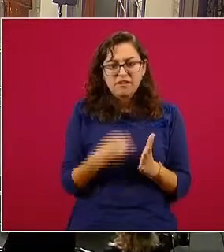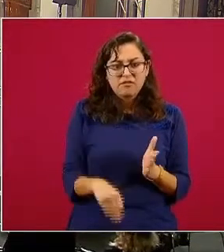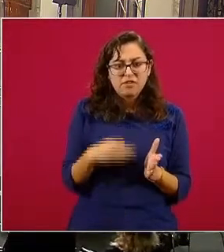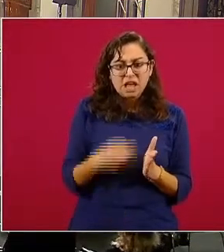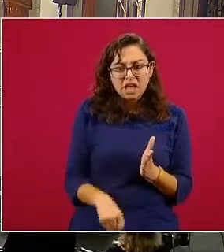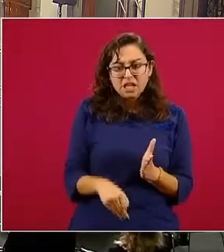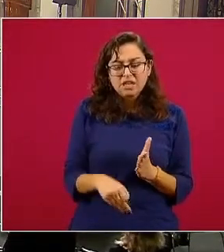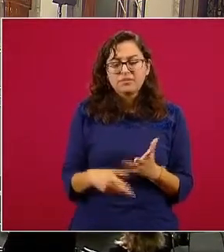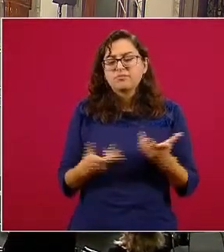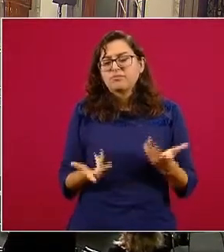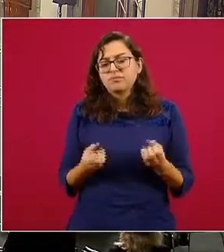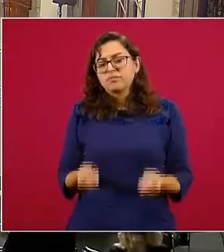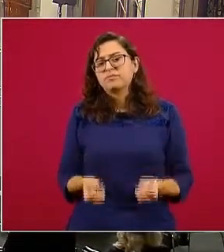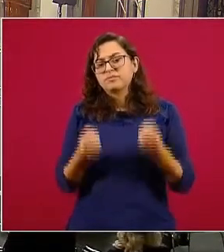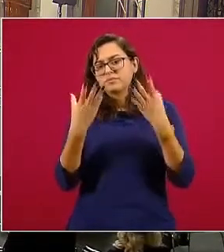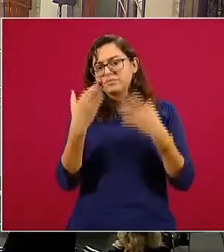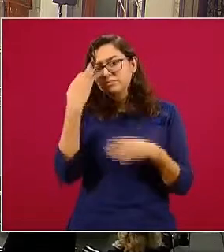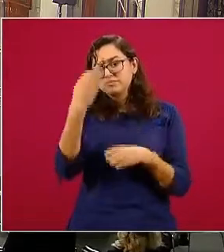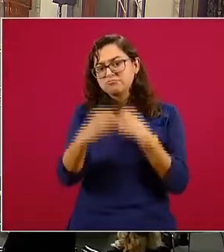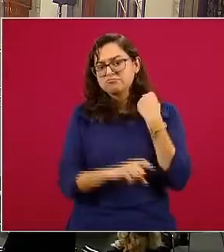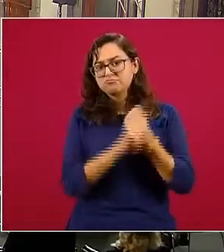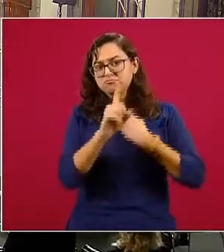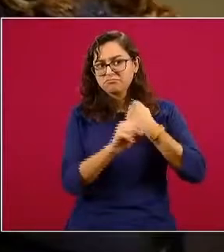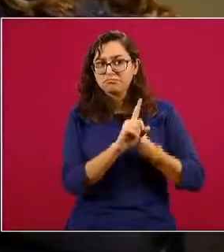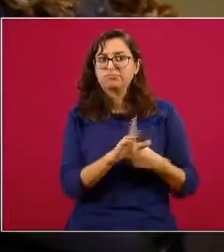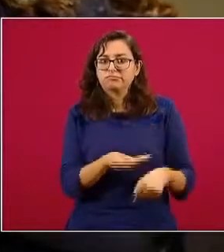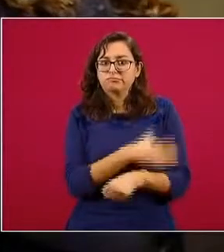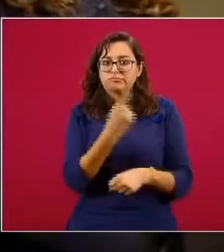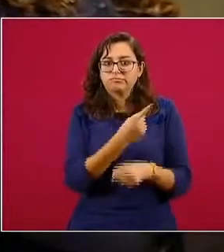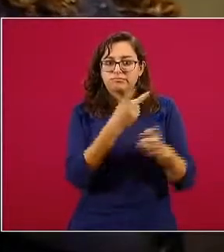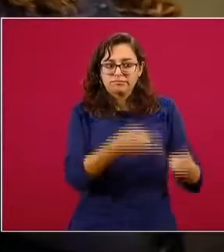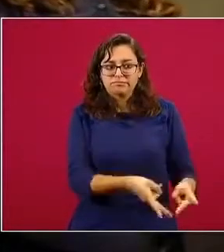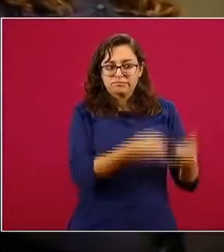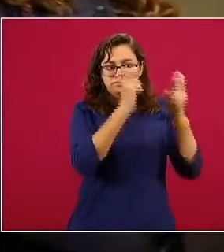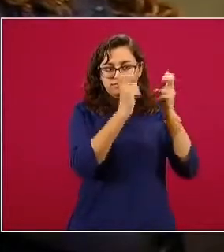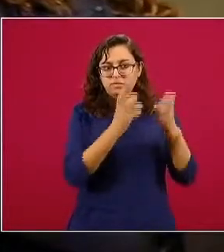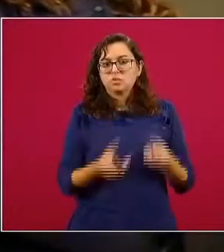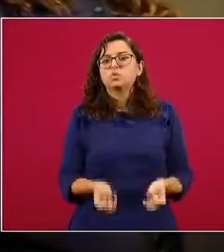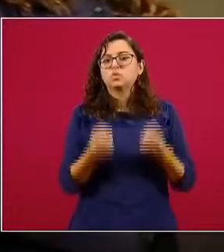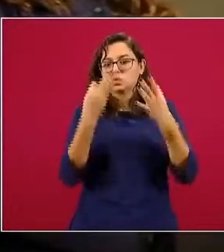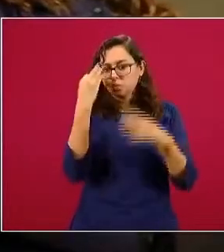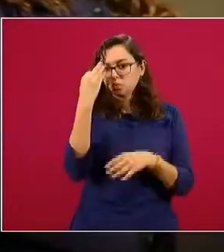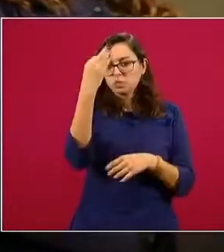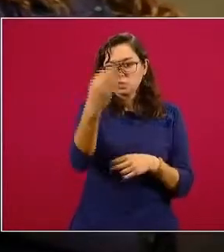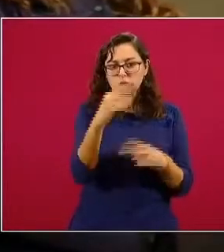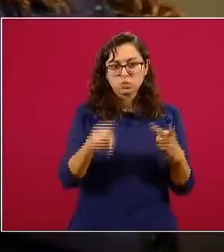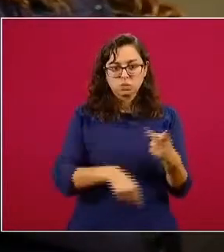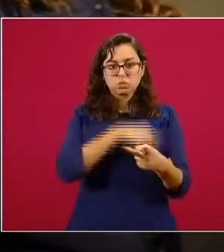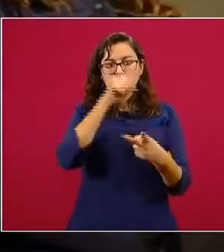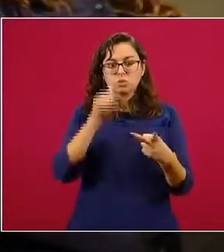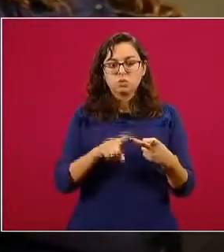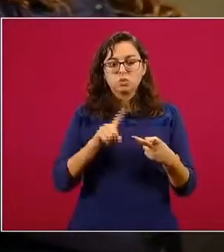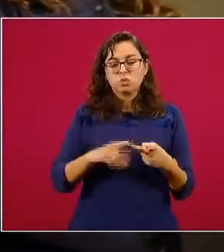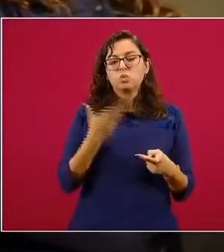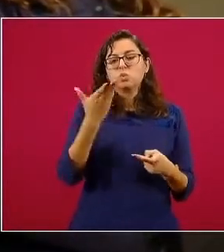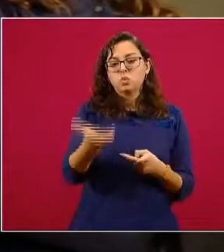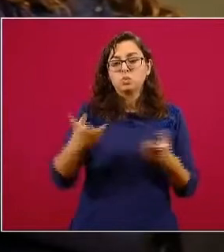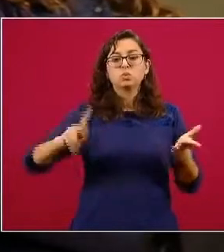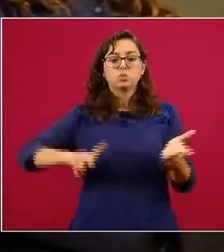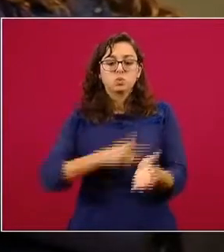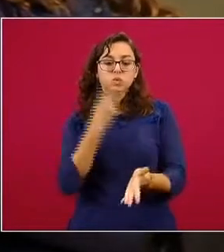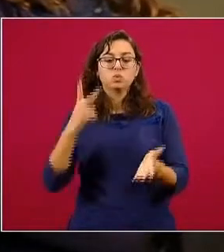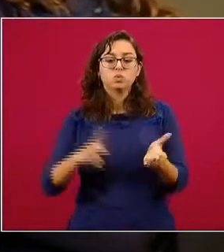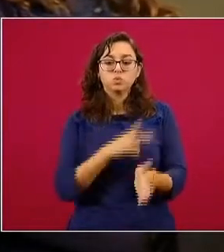este problema de abasto por este robo? Y también saber, usted en varias ocasiones ha denunciado boicot